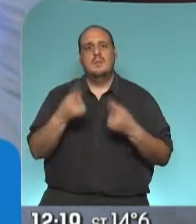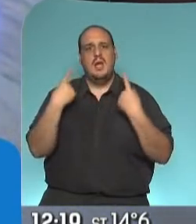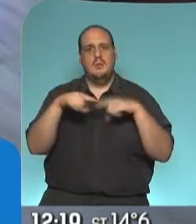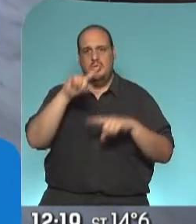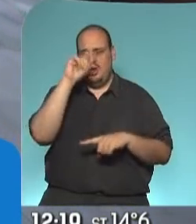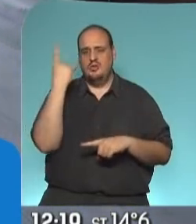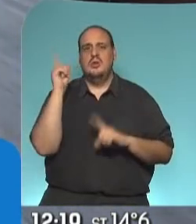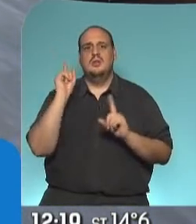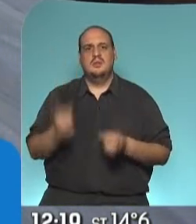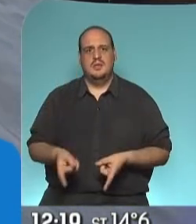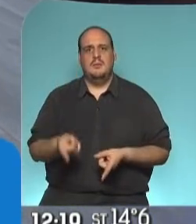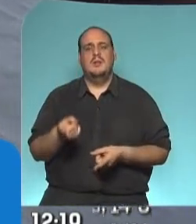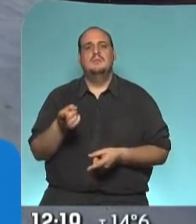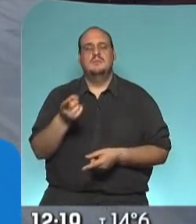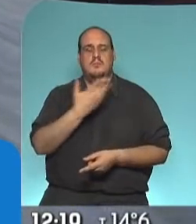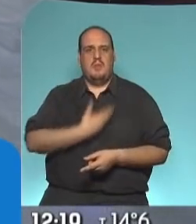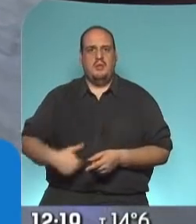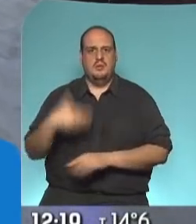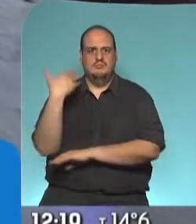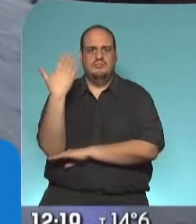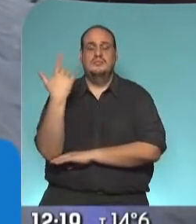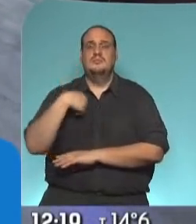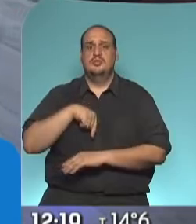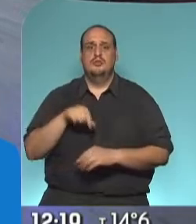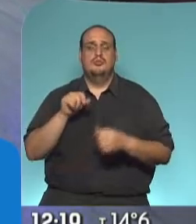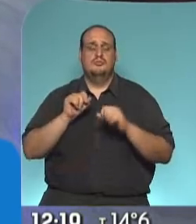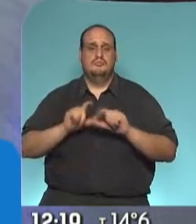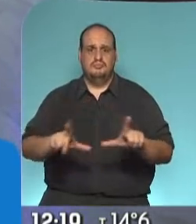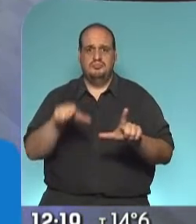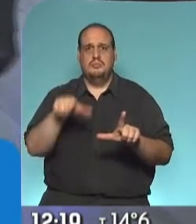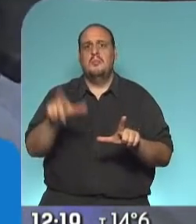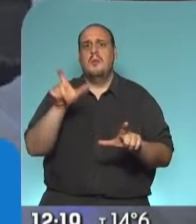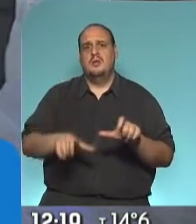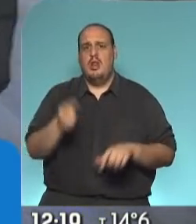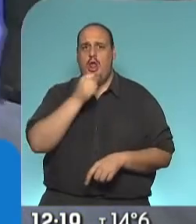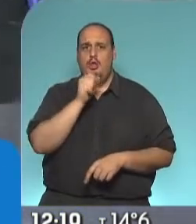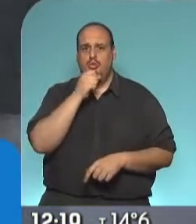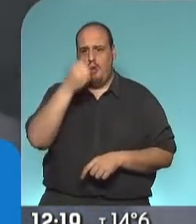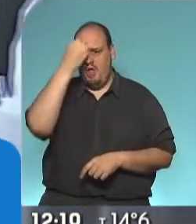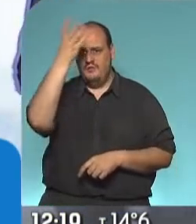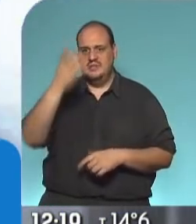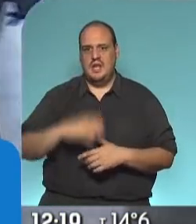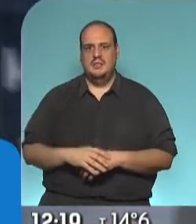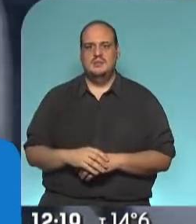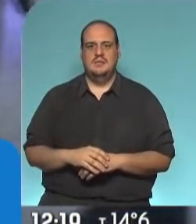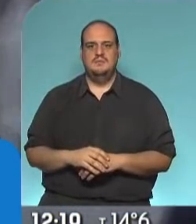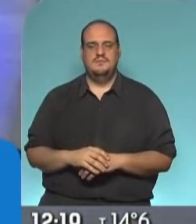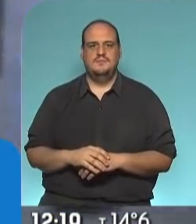nacional y las palabras del jefe de Estado. Nos sumamos a la transmisión para escuchar a la locutora oficial.